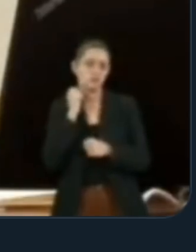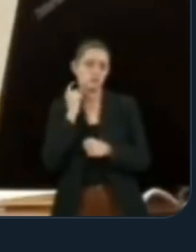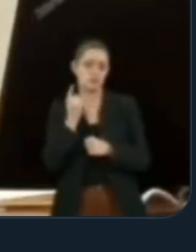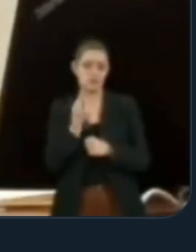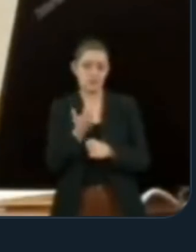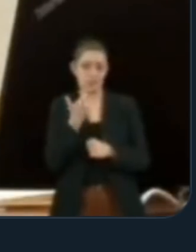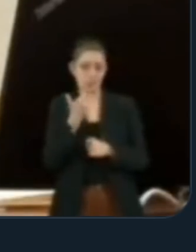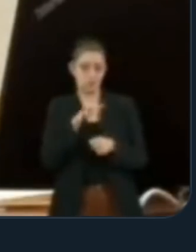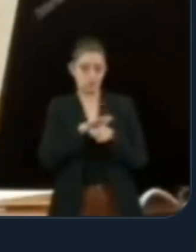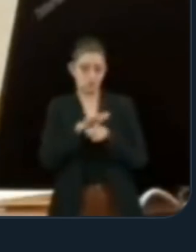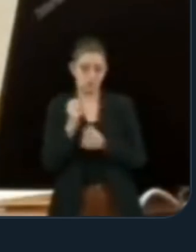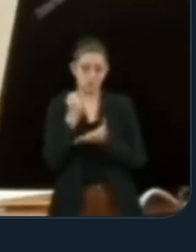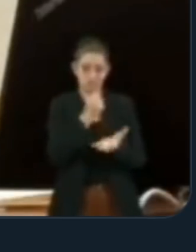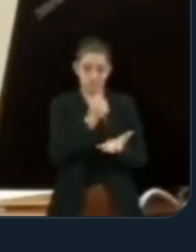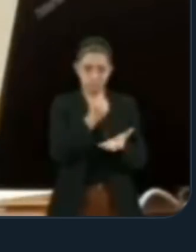recursos necesarios.